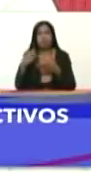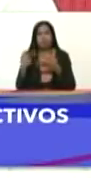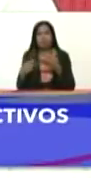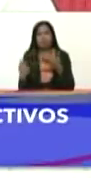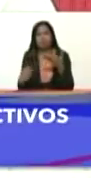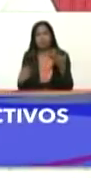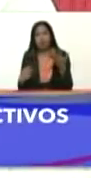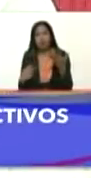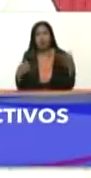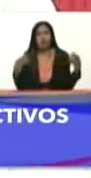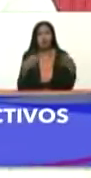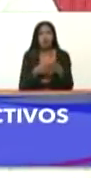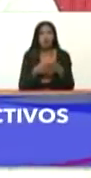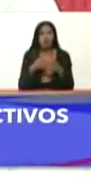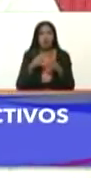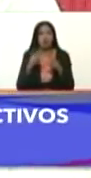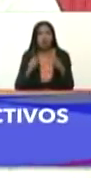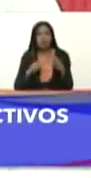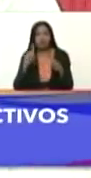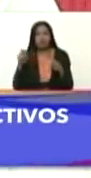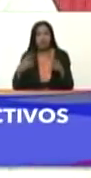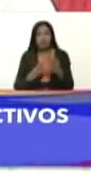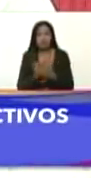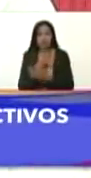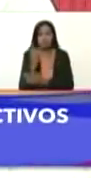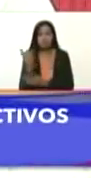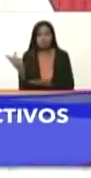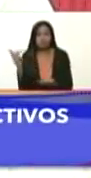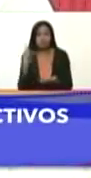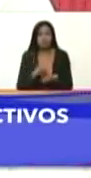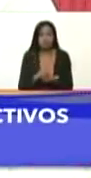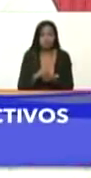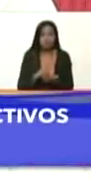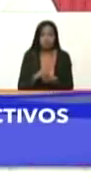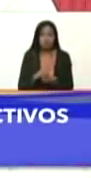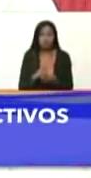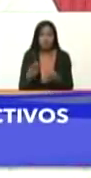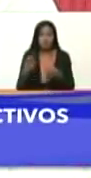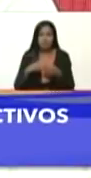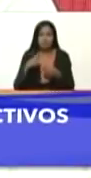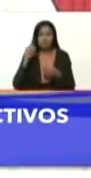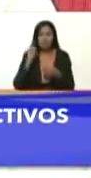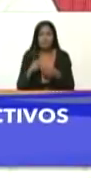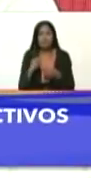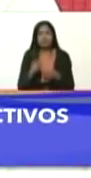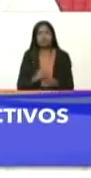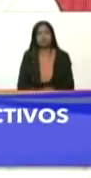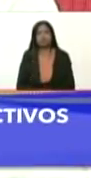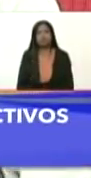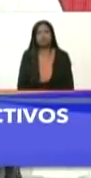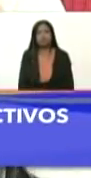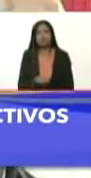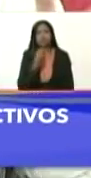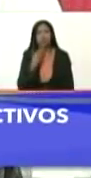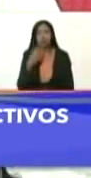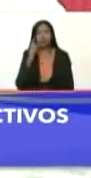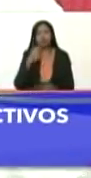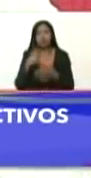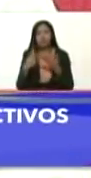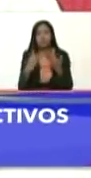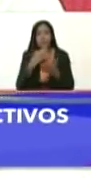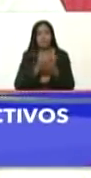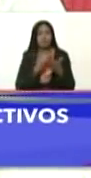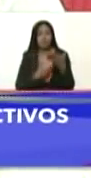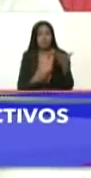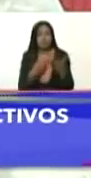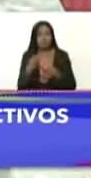aluminio, eléctrica, luego se incorporaron los compañeros del sector forestal, madera. Y bueno, hay un cúmulo de propuestas que aquí